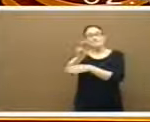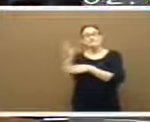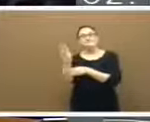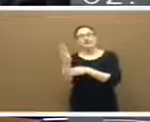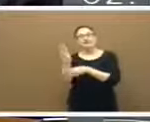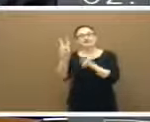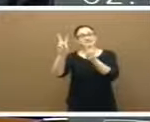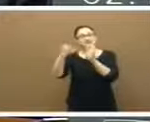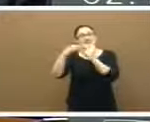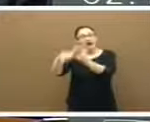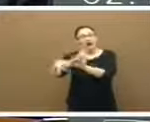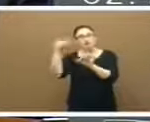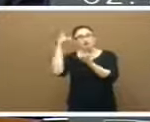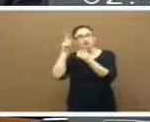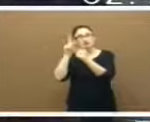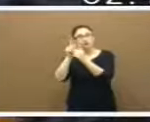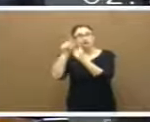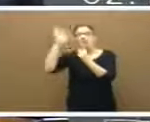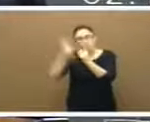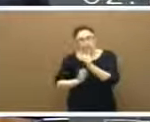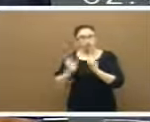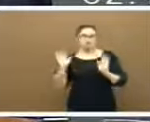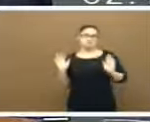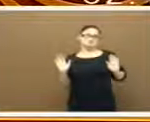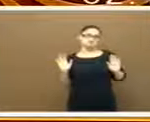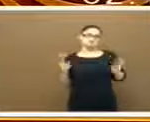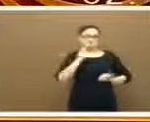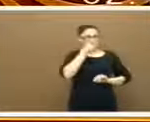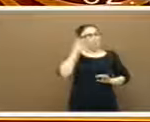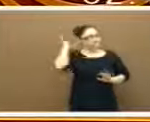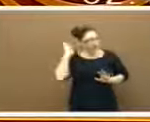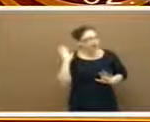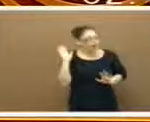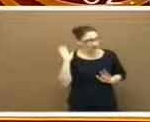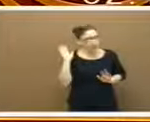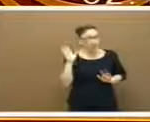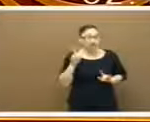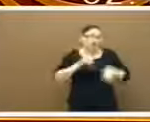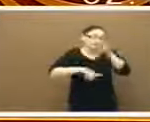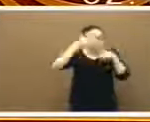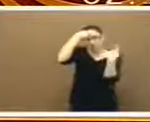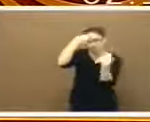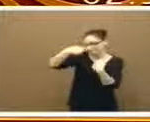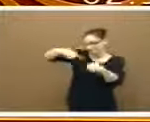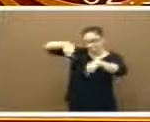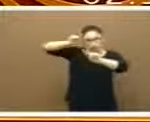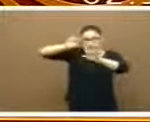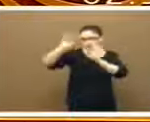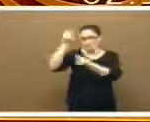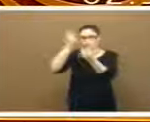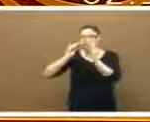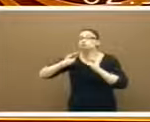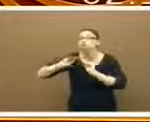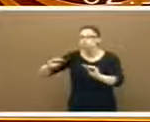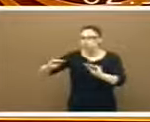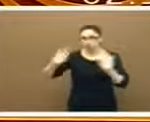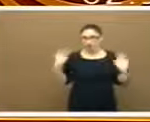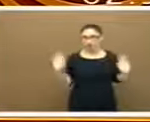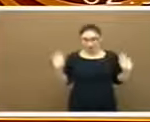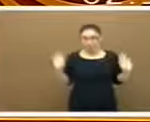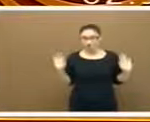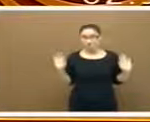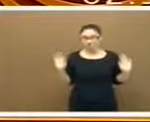para estas ayudas. Con lo cual, bueno, pues muy bien. Allá ustedes y su conciencia y allá ustedes y su presupuesto. Porque lo que está claro